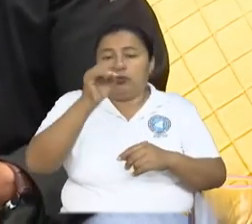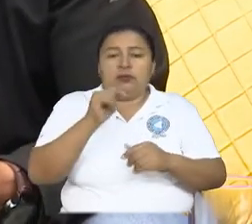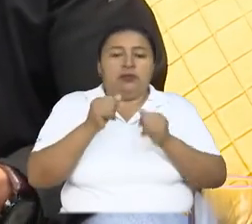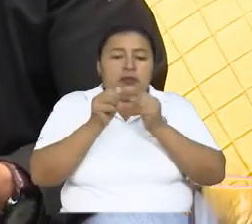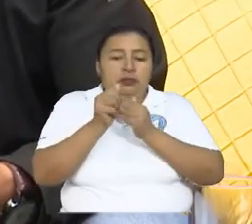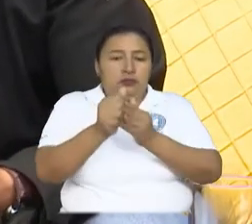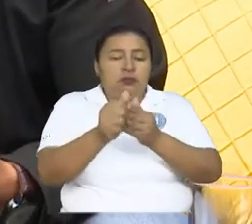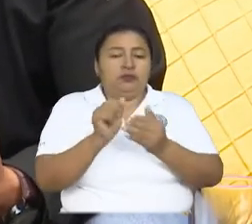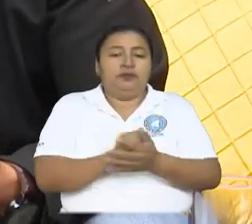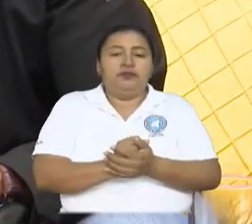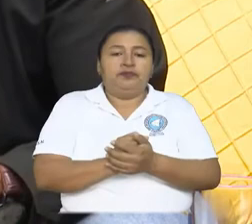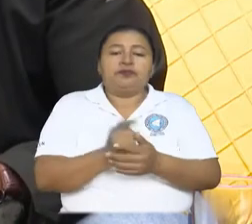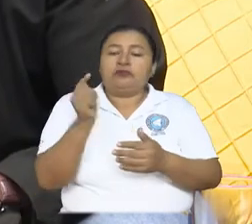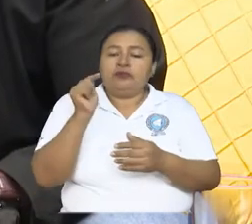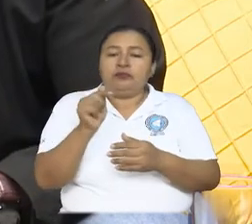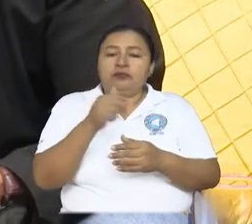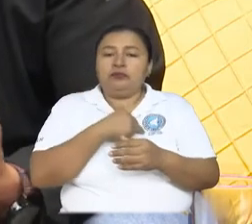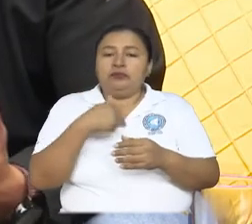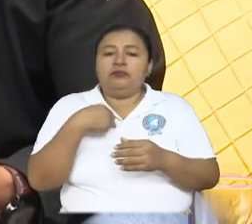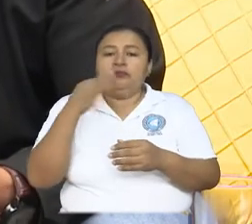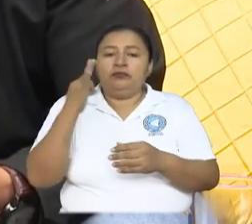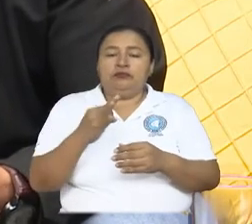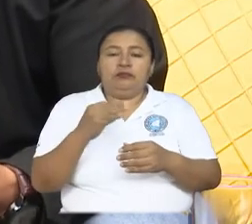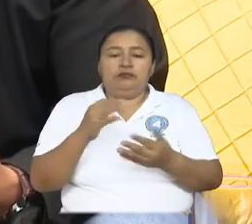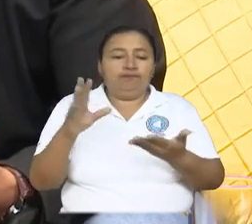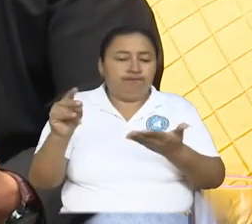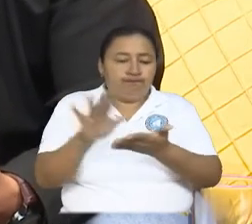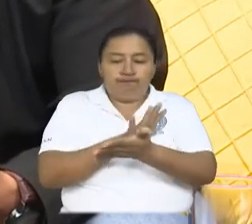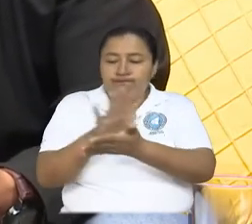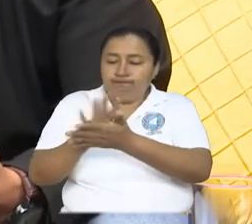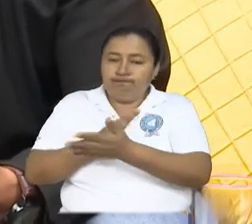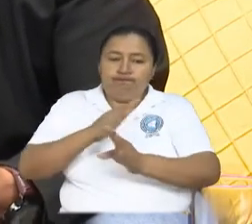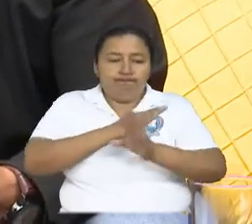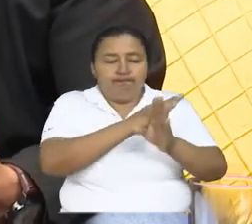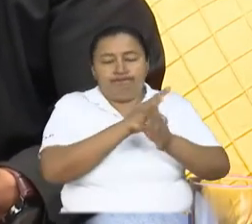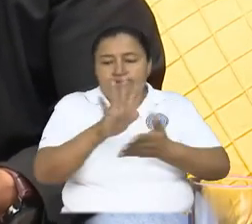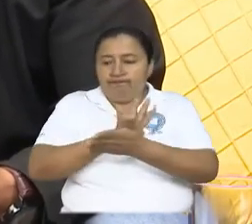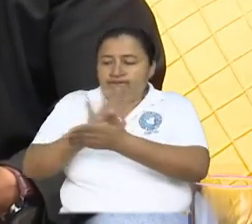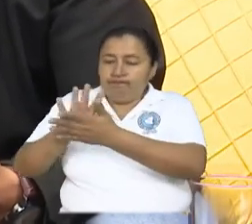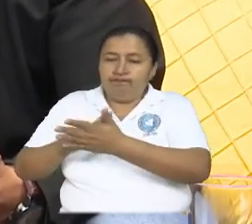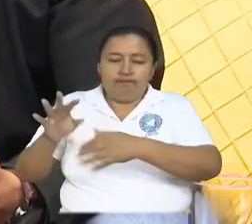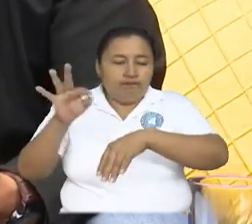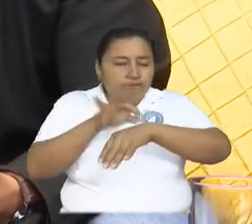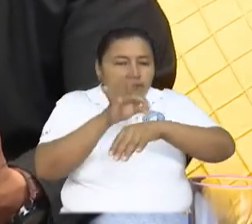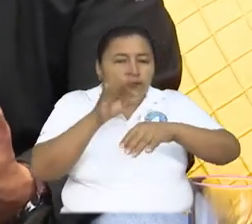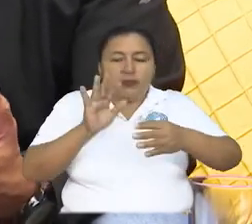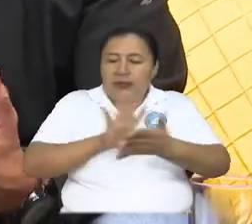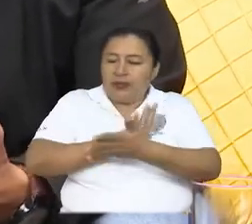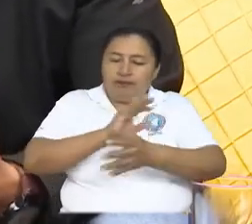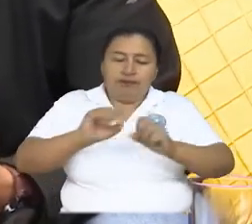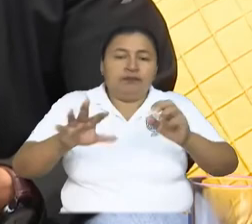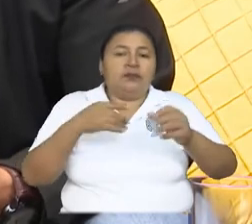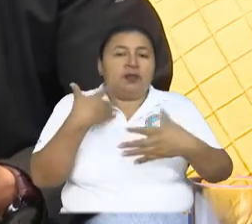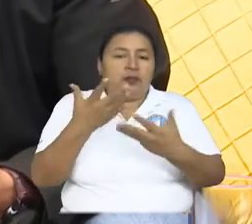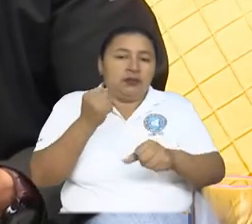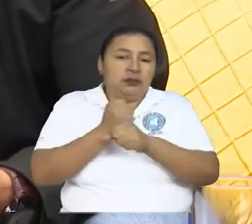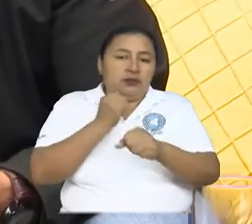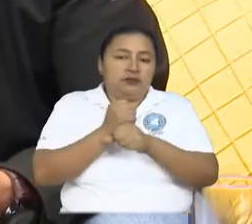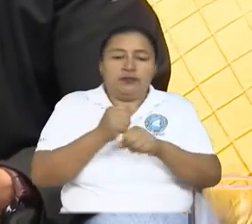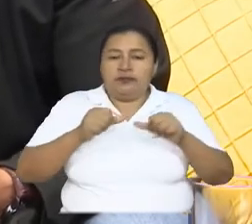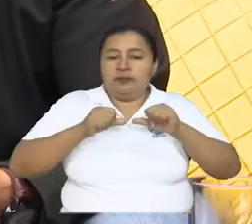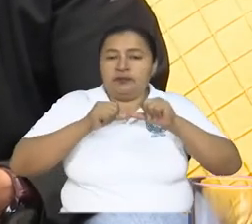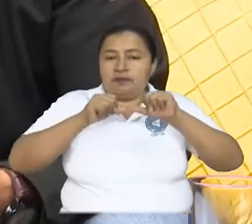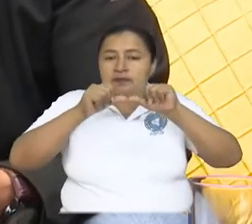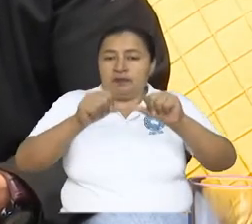está precisamente eso la eliminación la lucha anti epidémica contra el mosquito tenemos el trabajo permanente